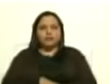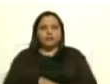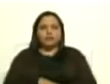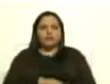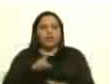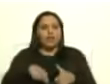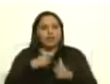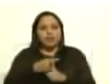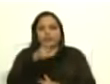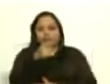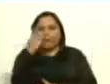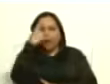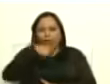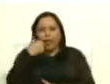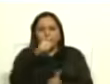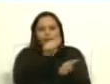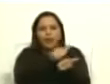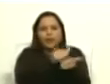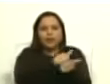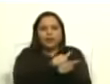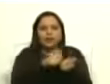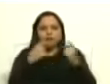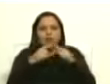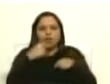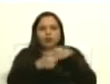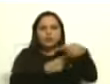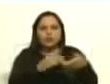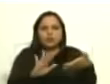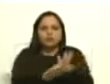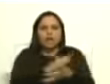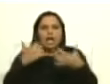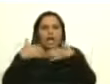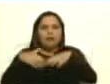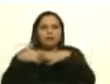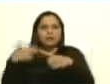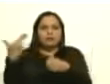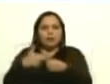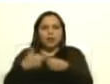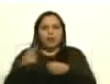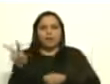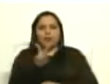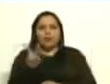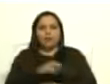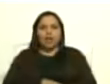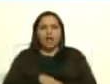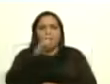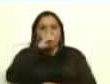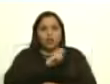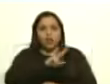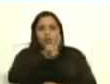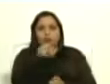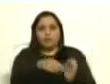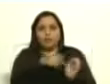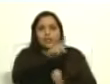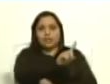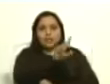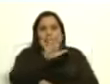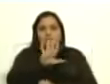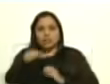la inmoralidad, pero cuando nosotros vemos el impacto en la industria petrolera venezolana entre los años 2015 y